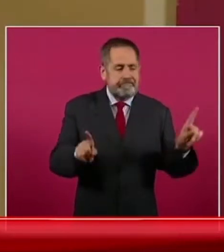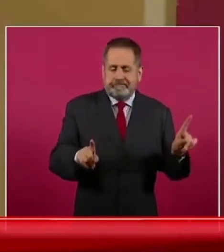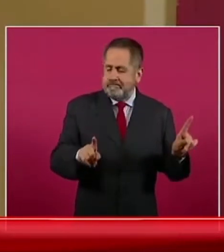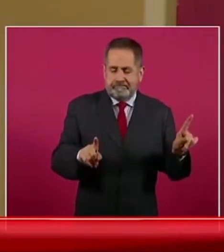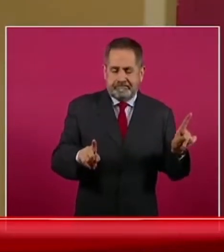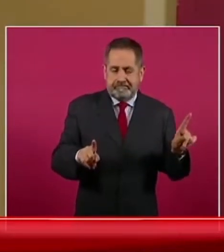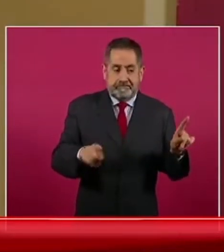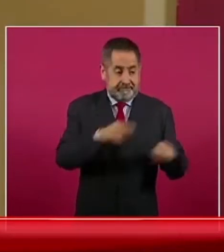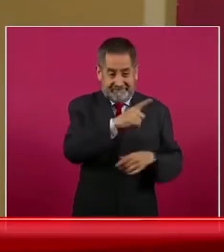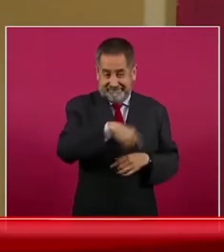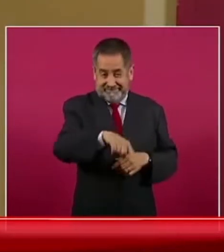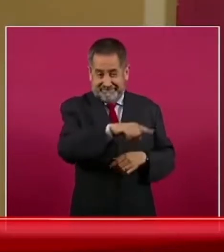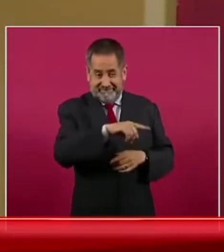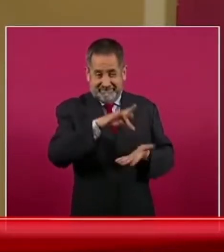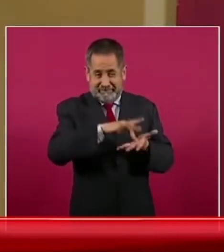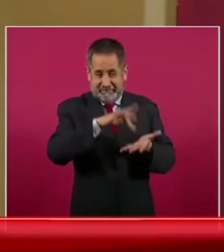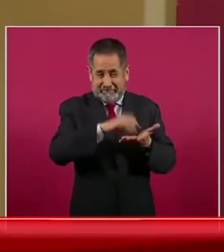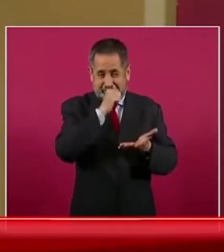Puros ataques.